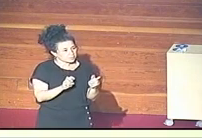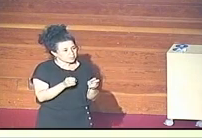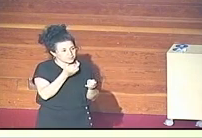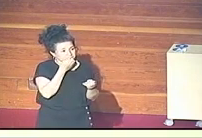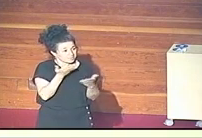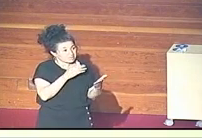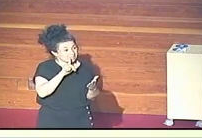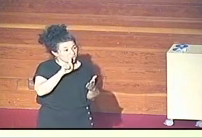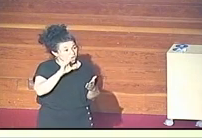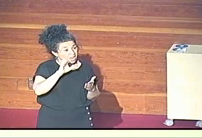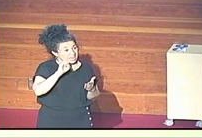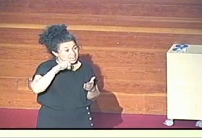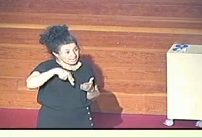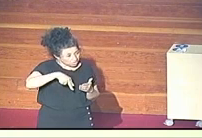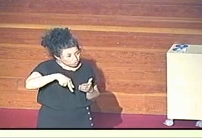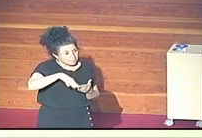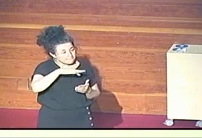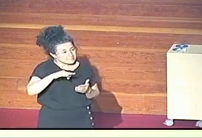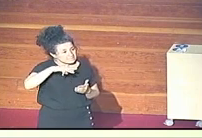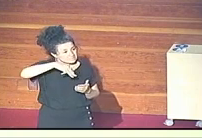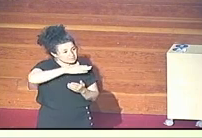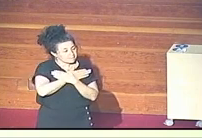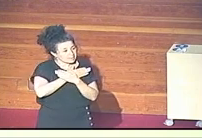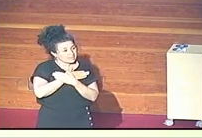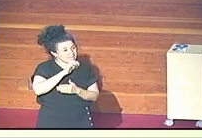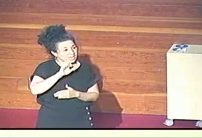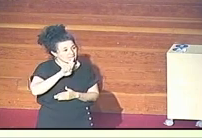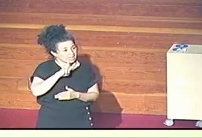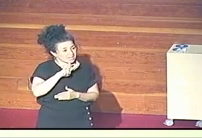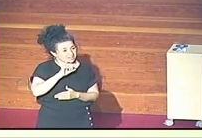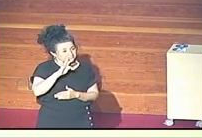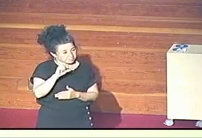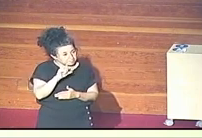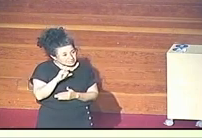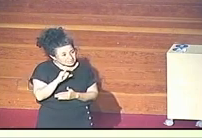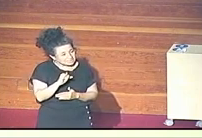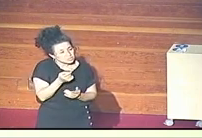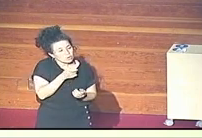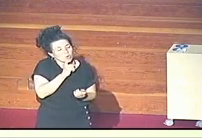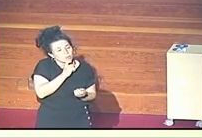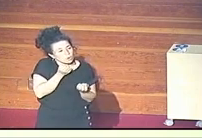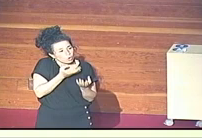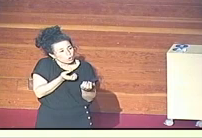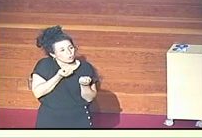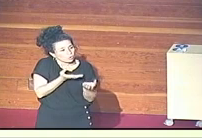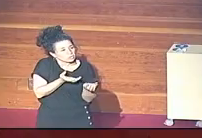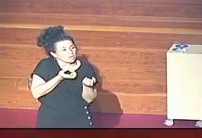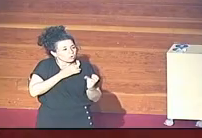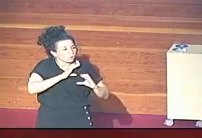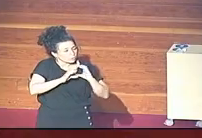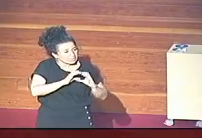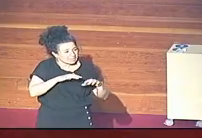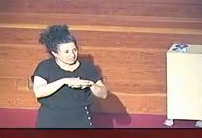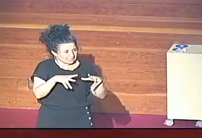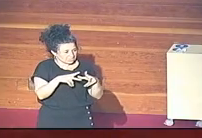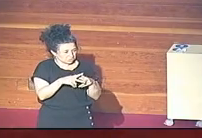hablan de cómo comunicar en redes sociales por si les interesa bueno vamos